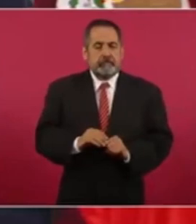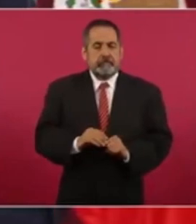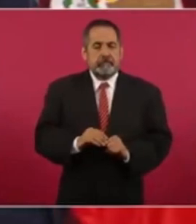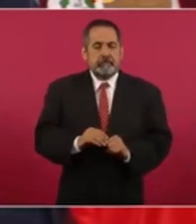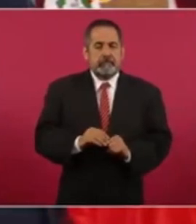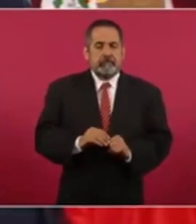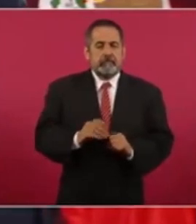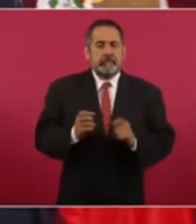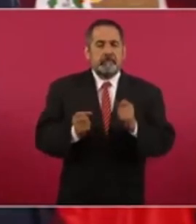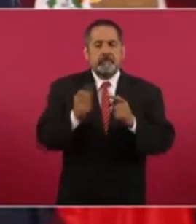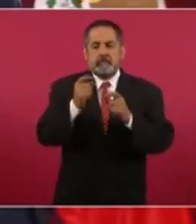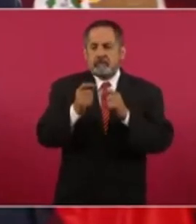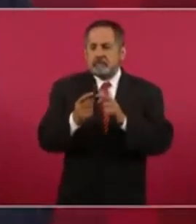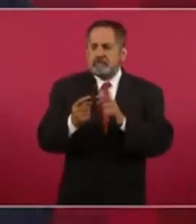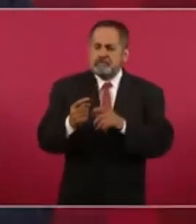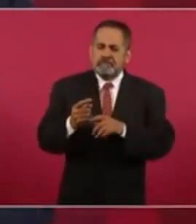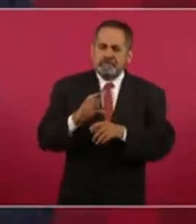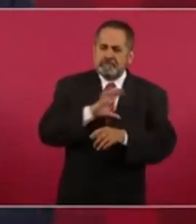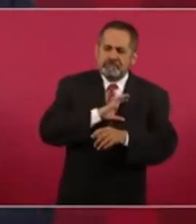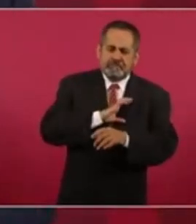se los come uno a besos